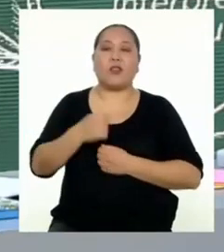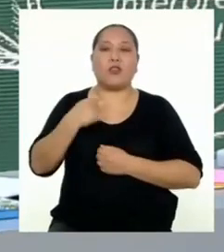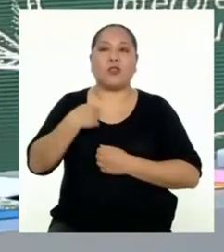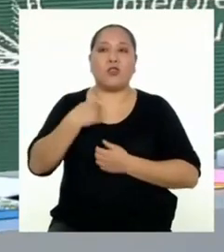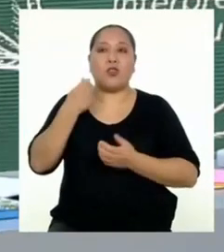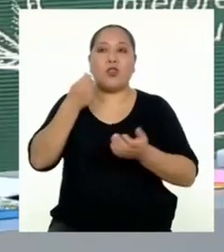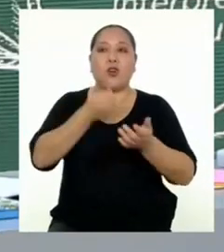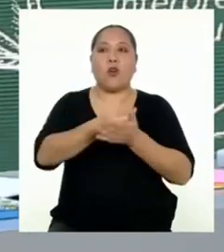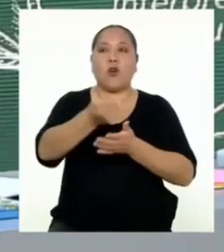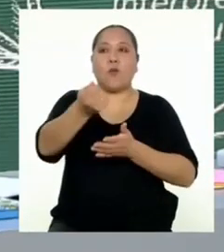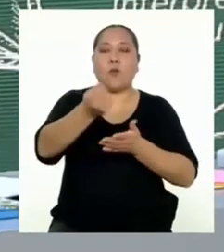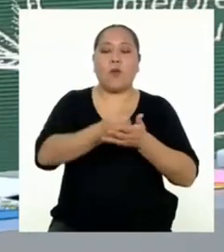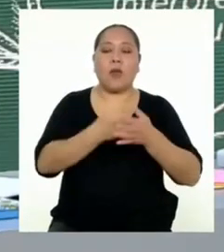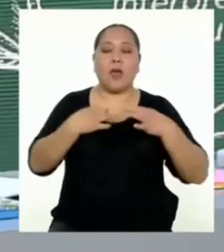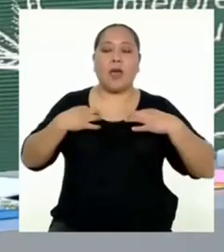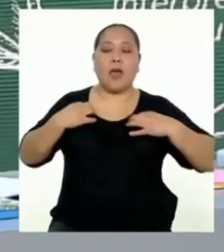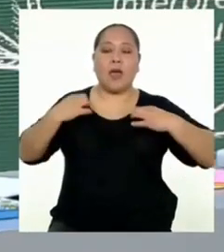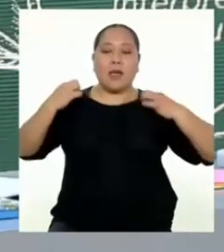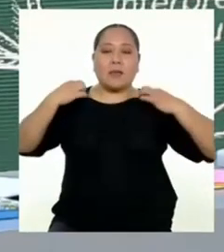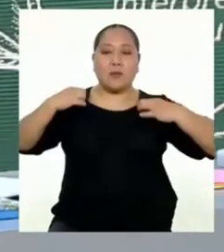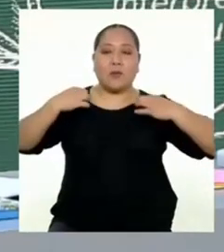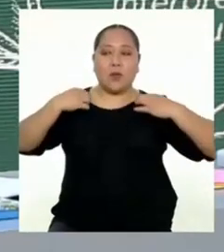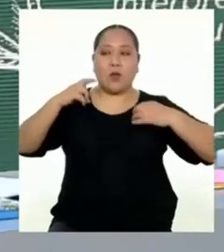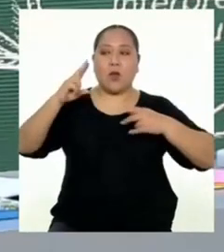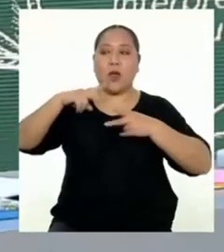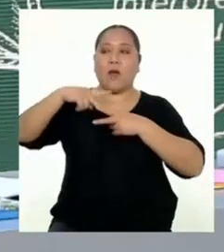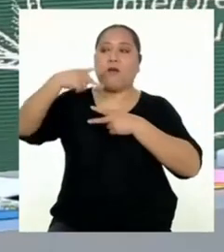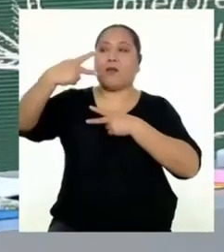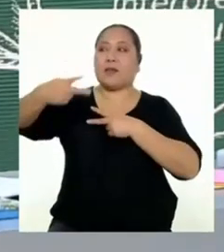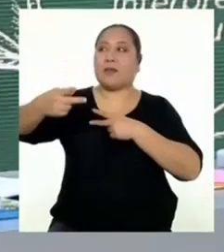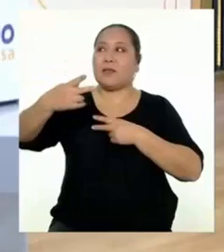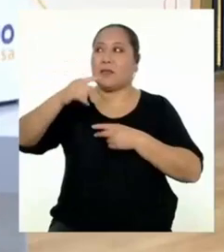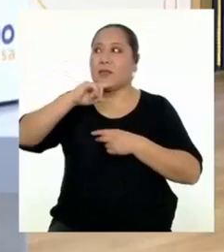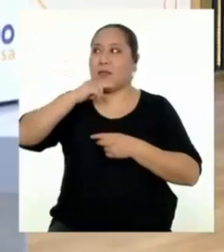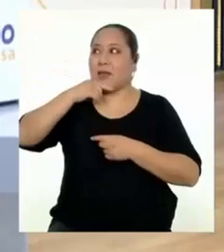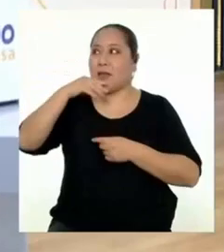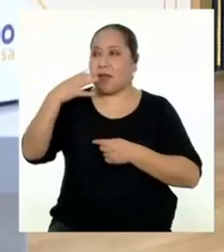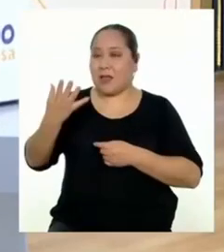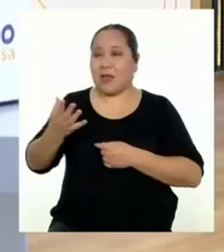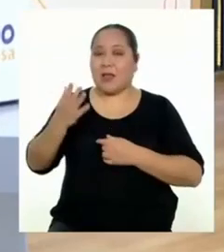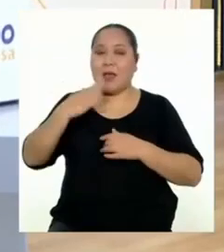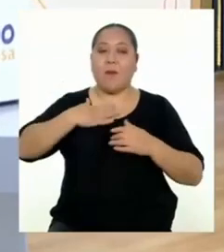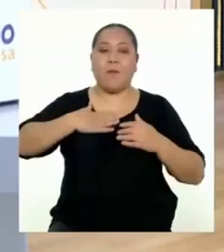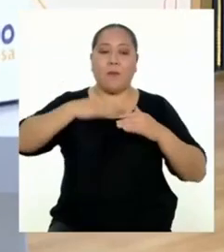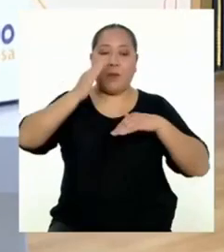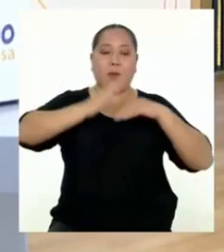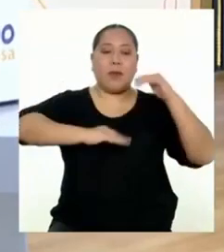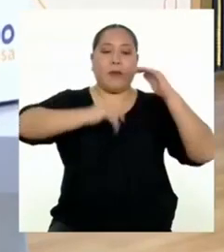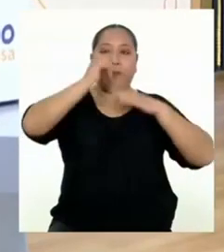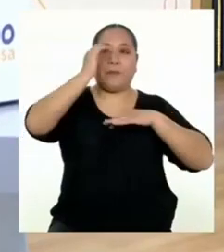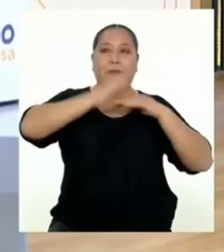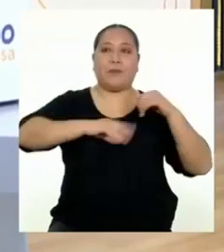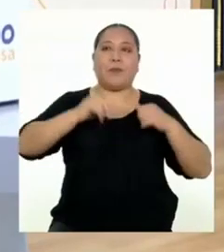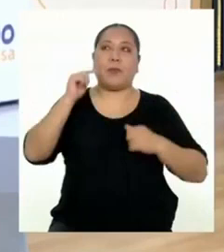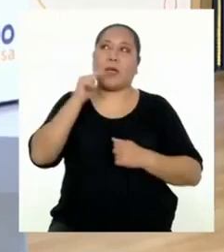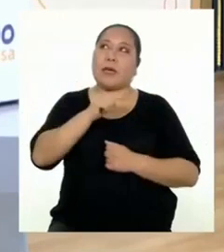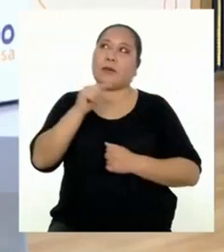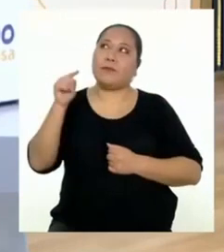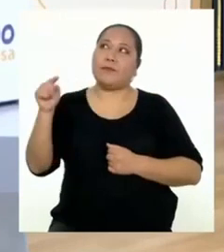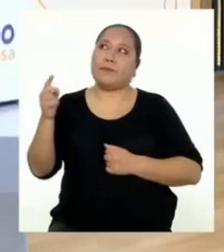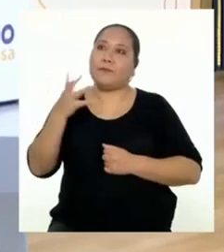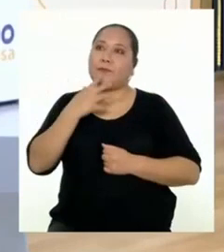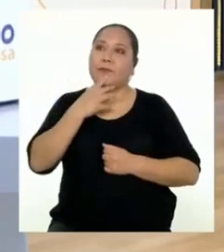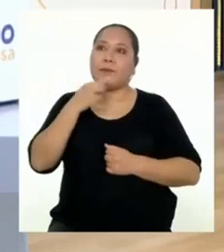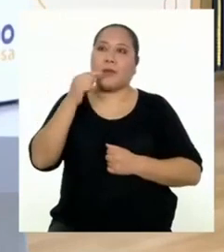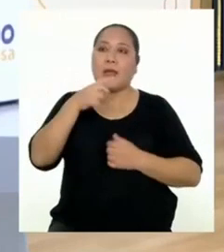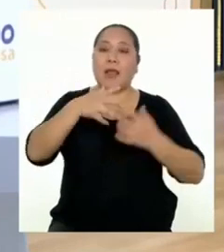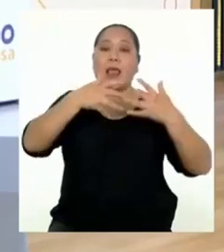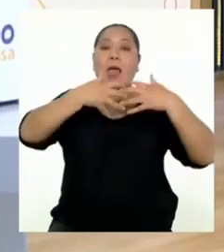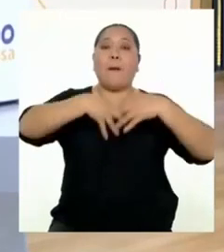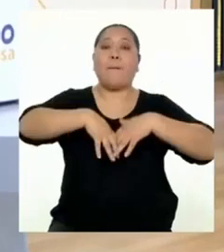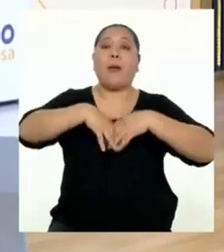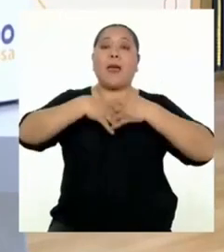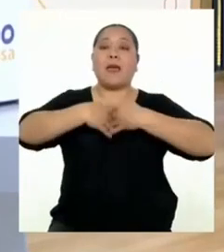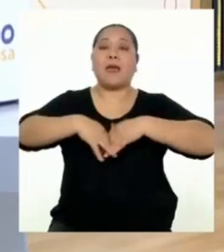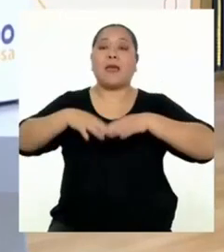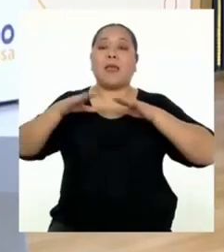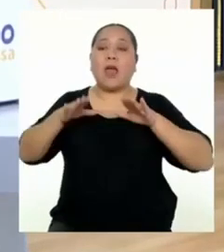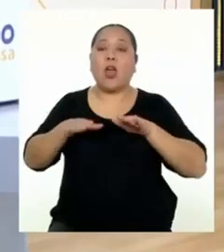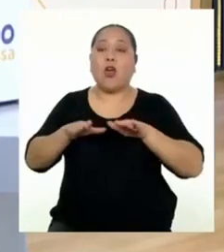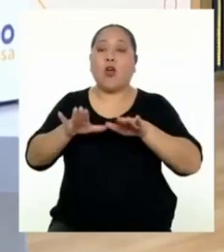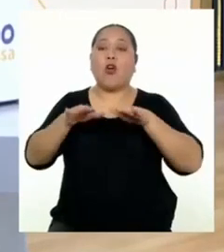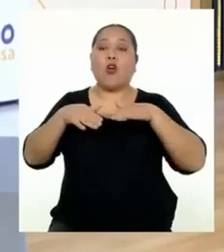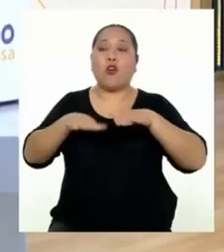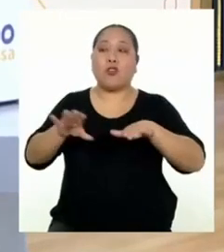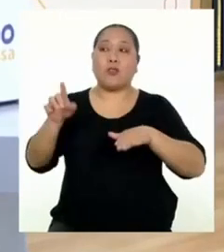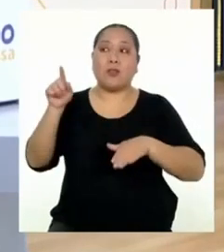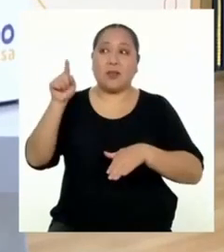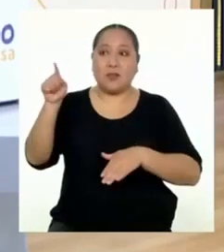le compré esta polera a una vecina del condominio. De acuerdo con la naturaleza de los bienes, la máquina de coser que